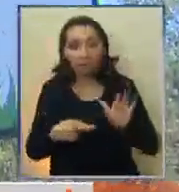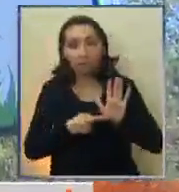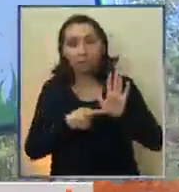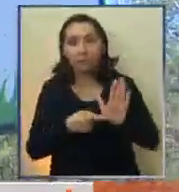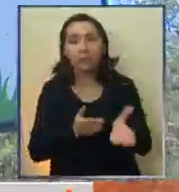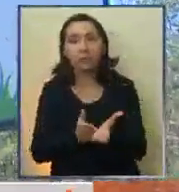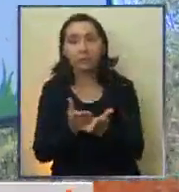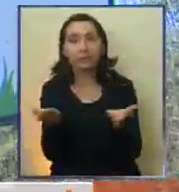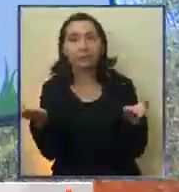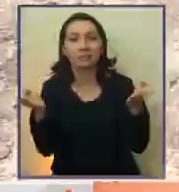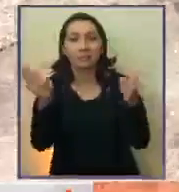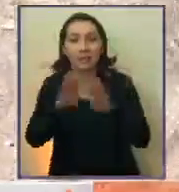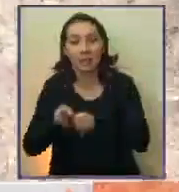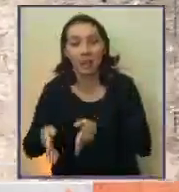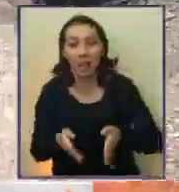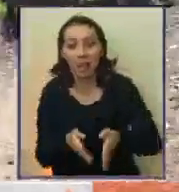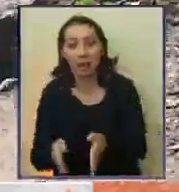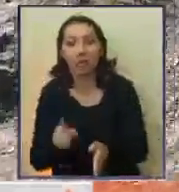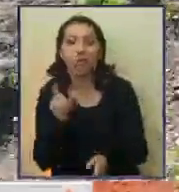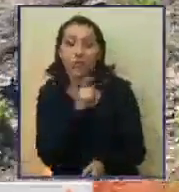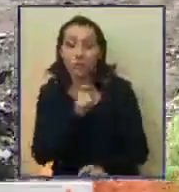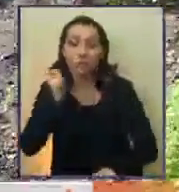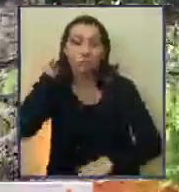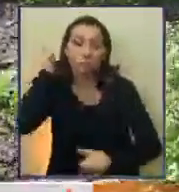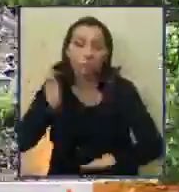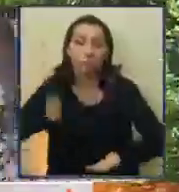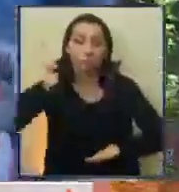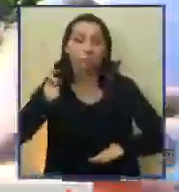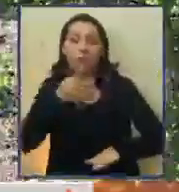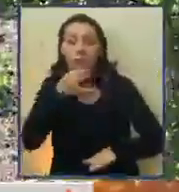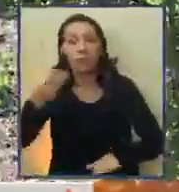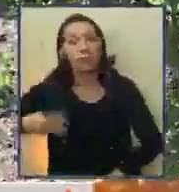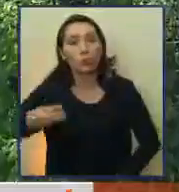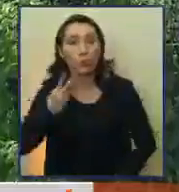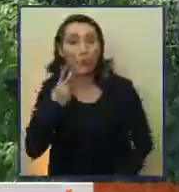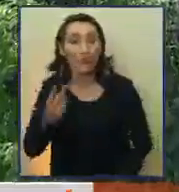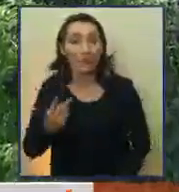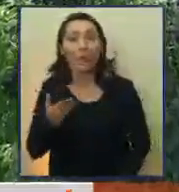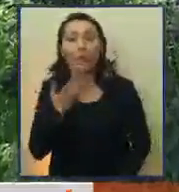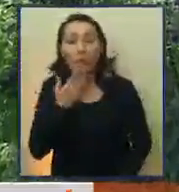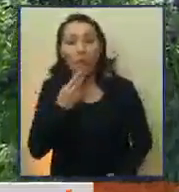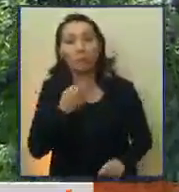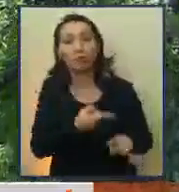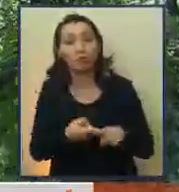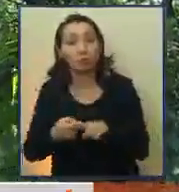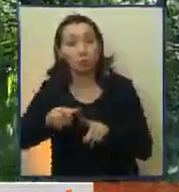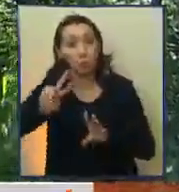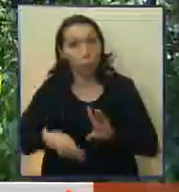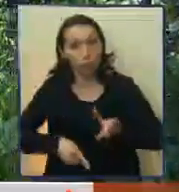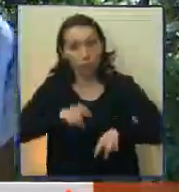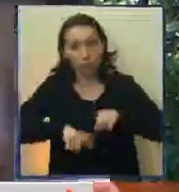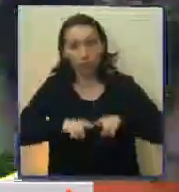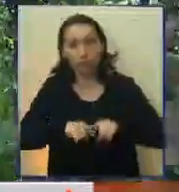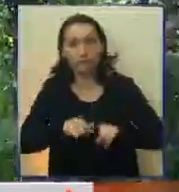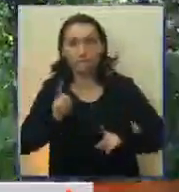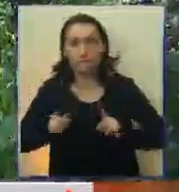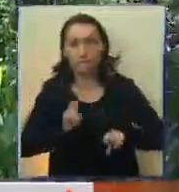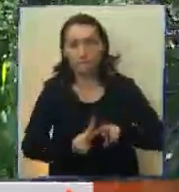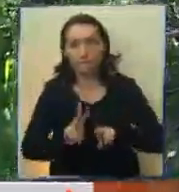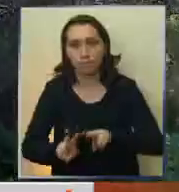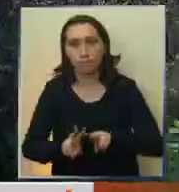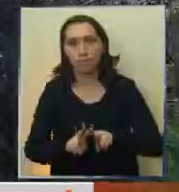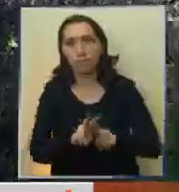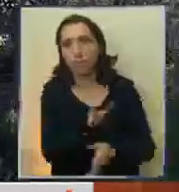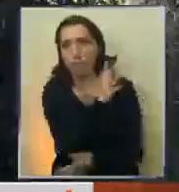proceso del cierre de la vía roja en un fallo que obligará a la municipalidad de vitacura y a las sociedades dueñas del terreno a ejecutar medidas de reparación